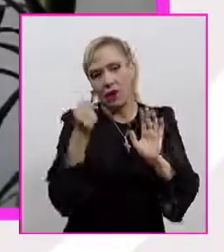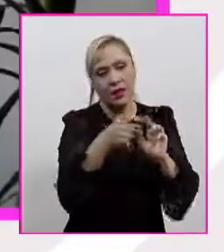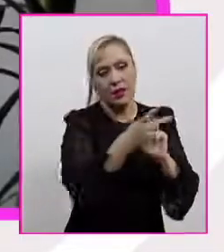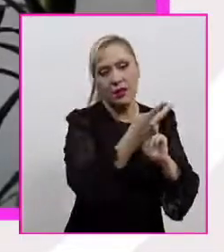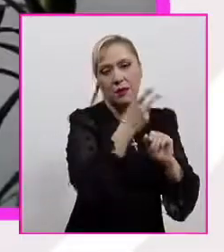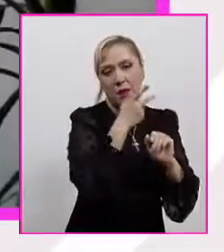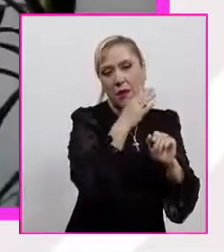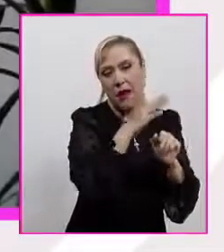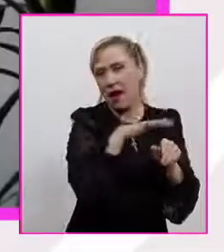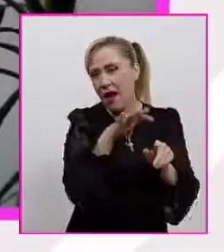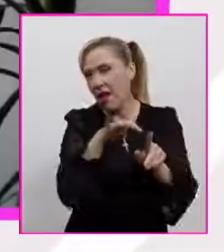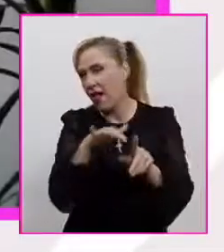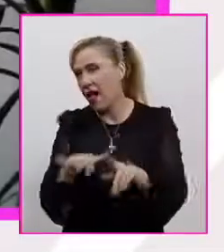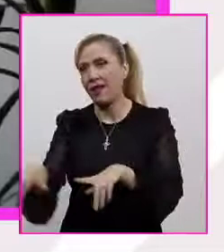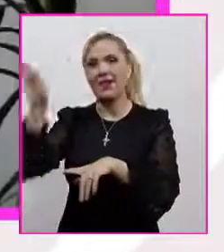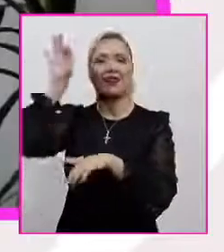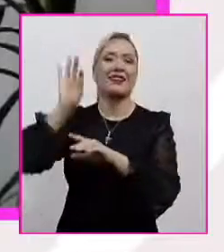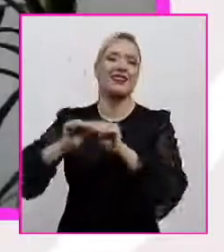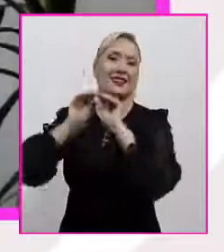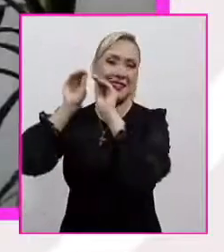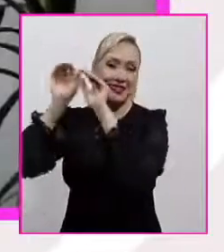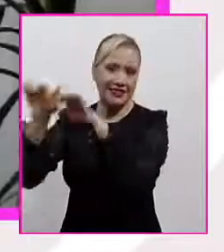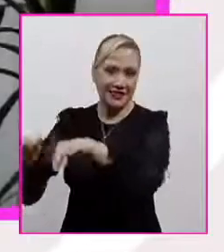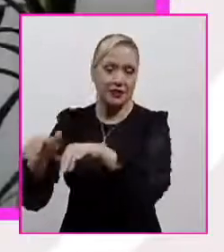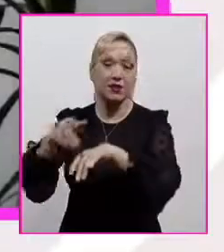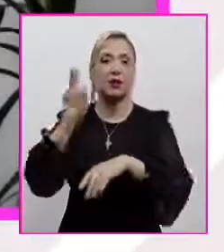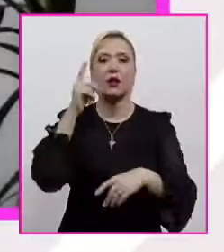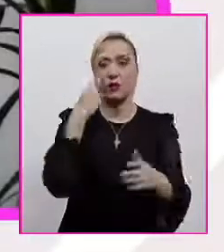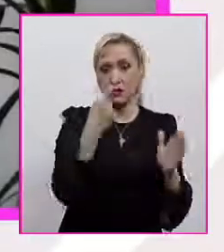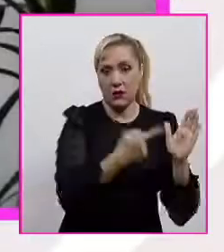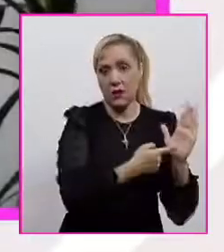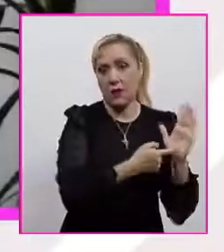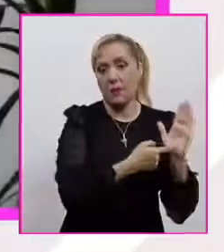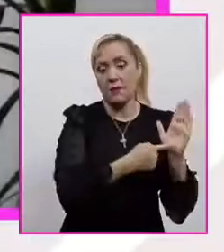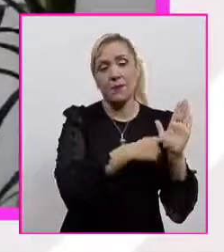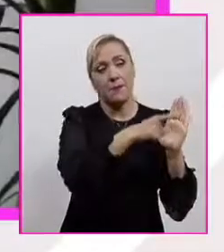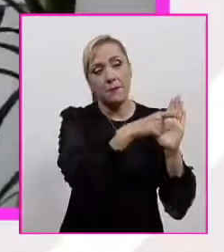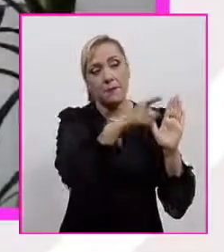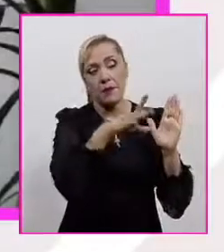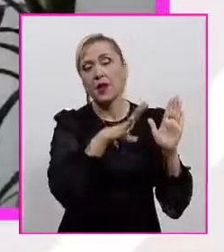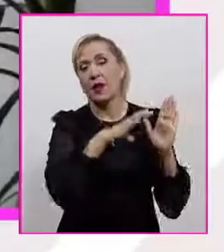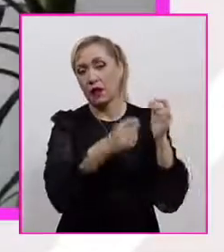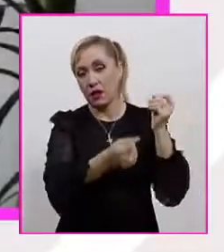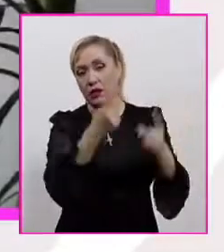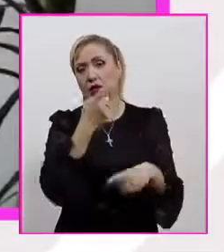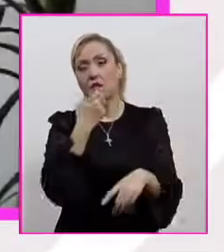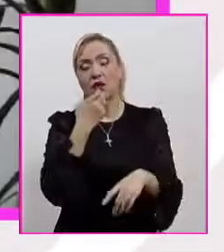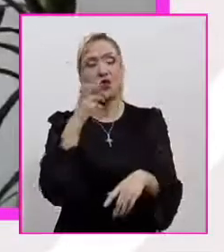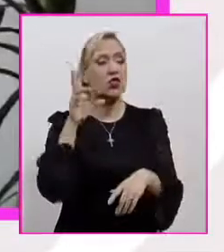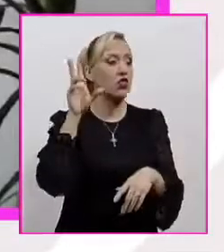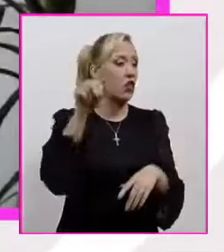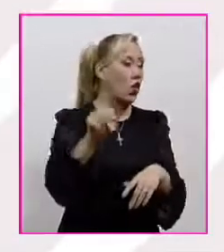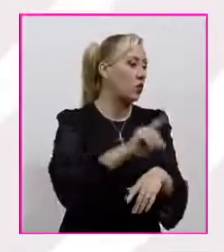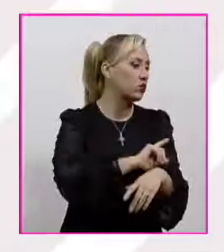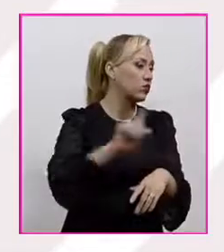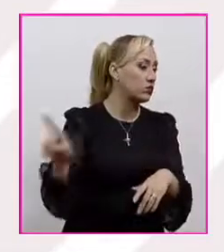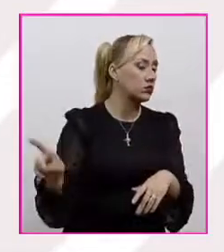escuela, pero al final sí está estos precedentes de las instituciones educativas que pueden negar